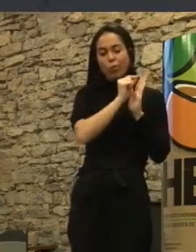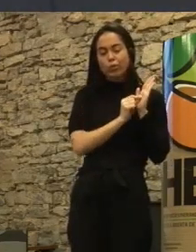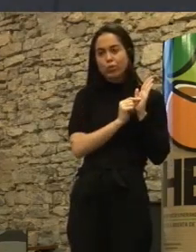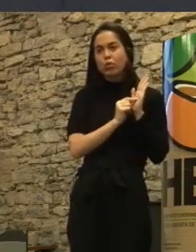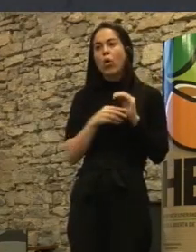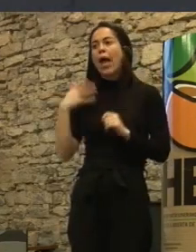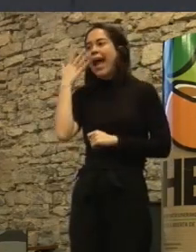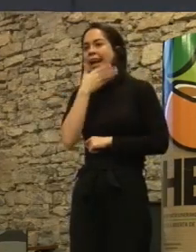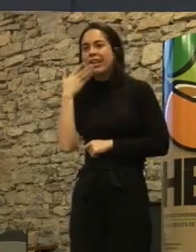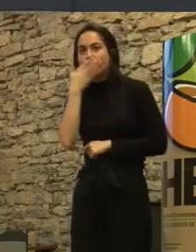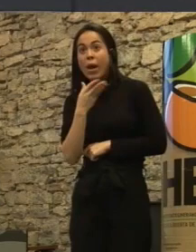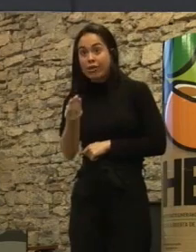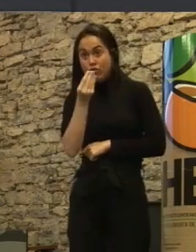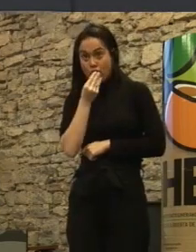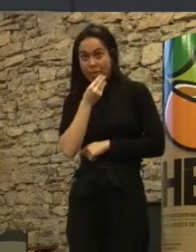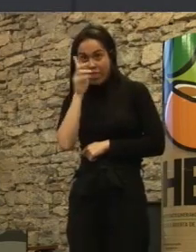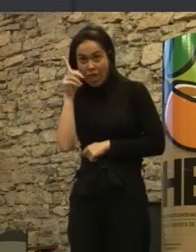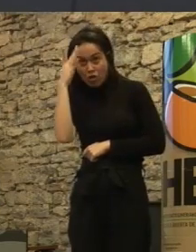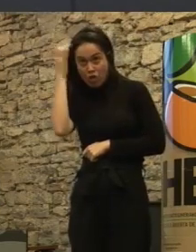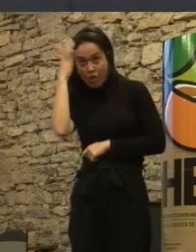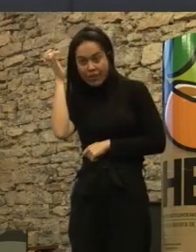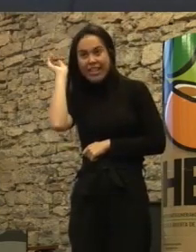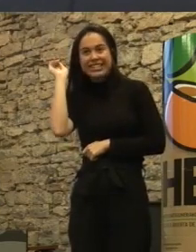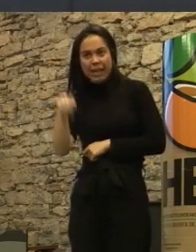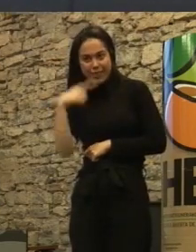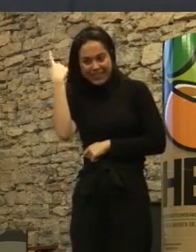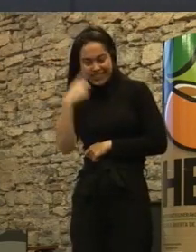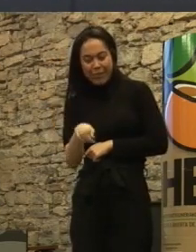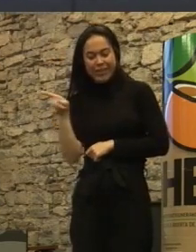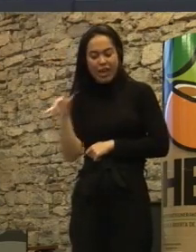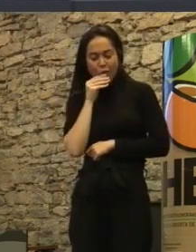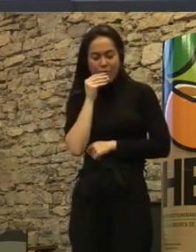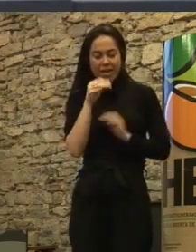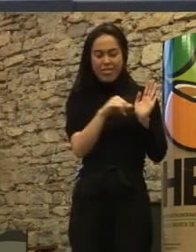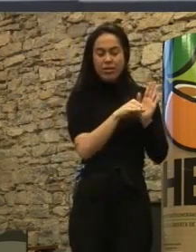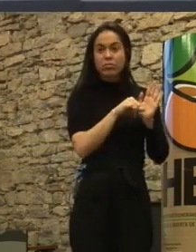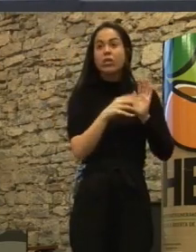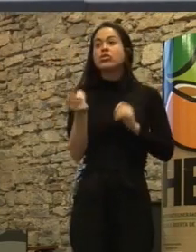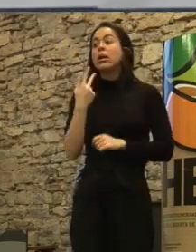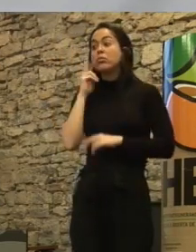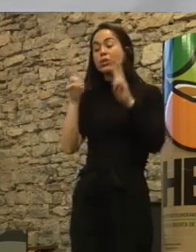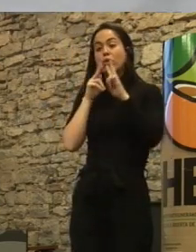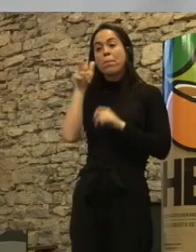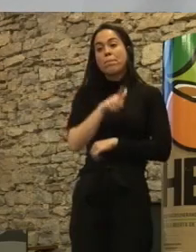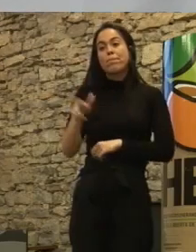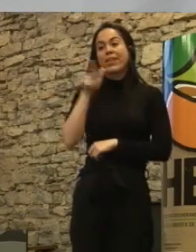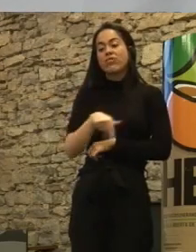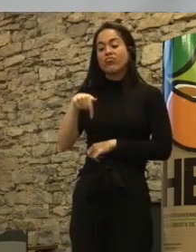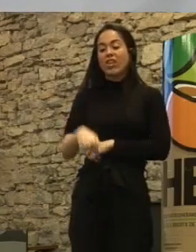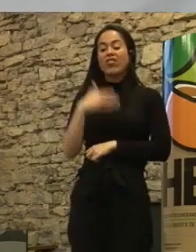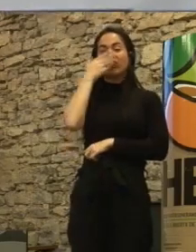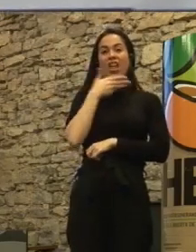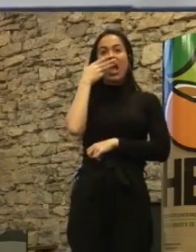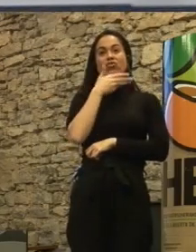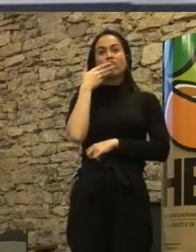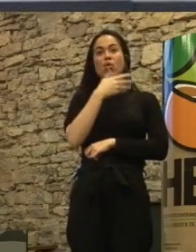varios condados de California lo saben también. He visto un vídeo de dos niños que dicen, en esta escuela como mejor que en mi